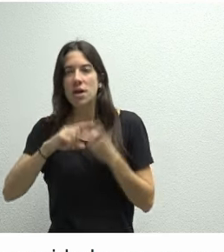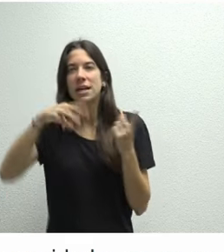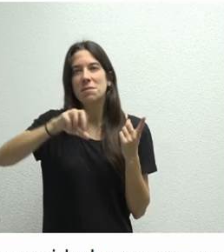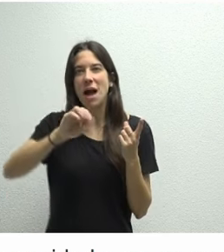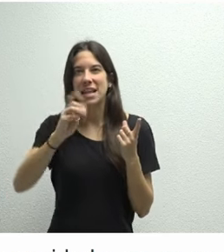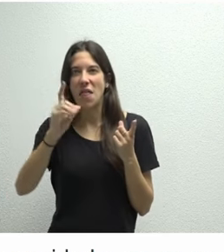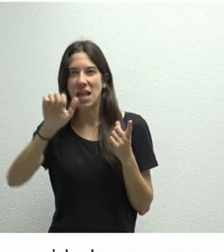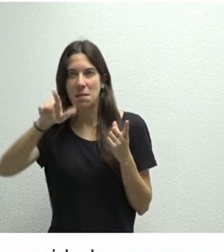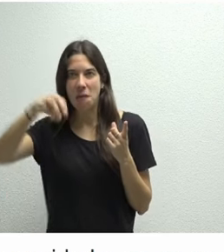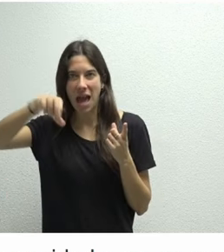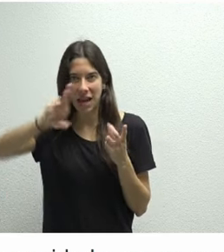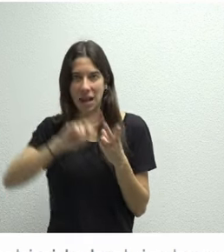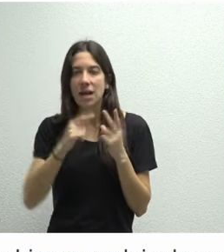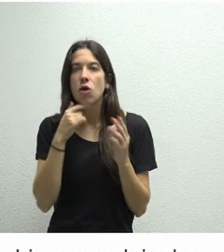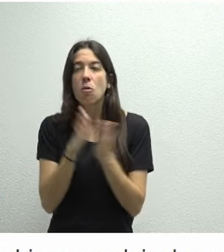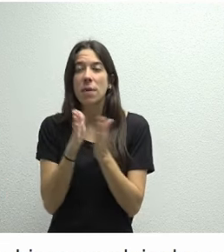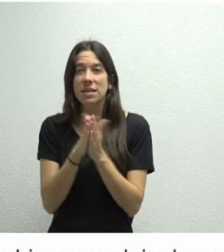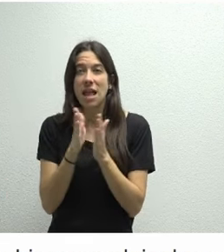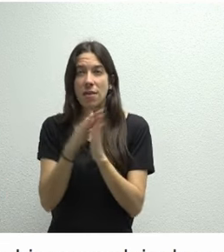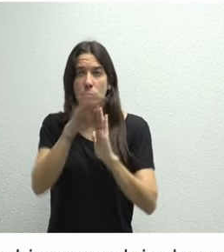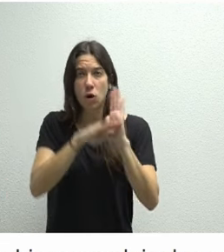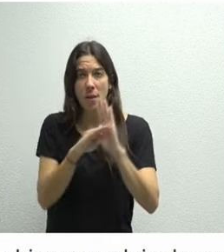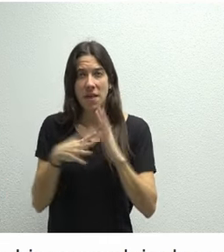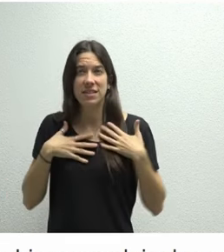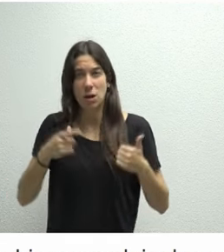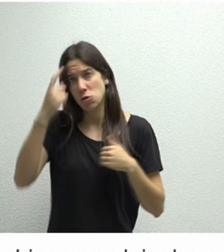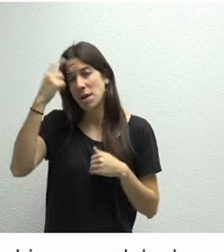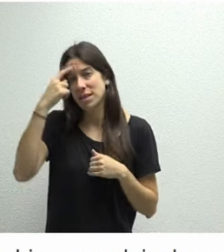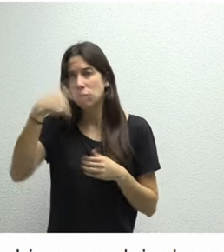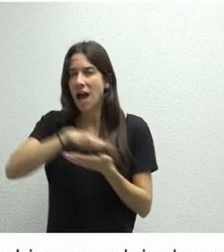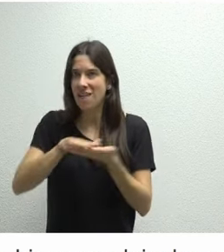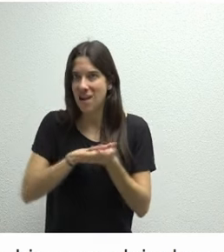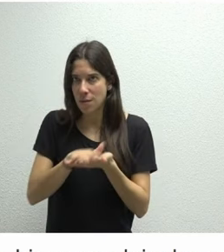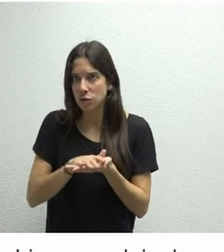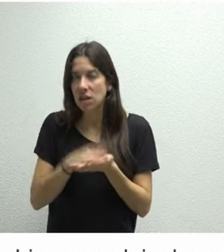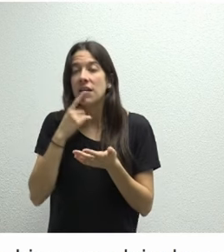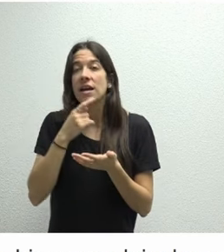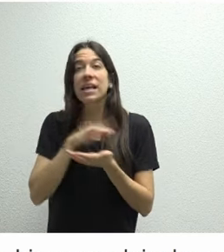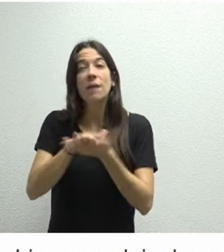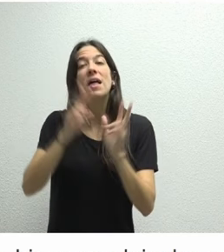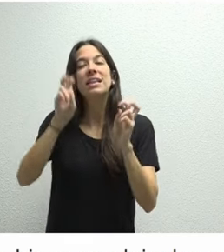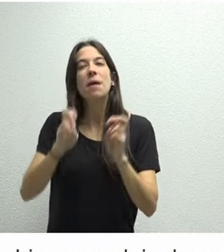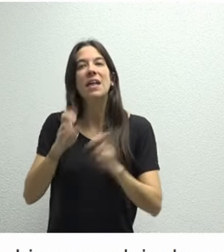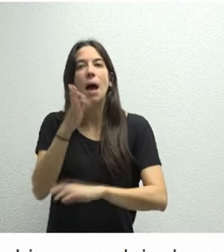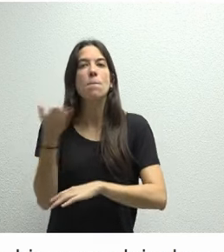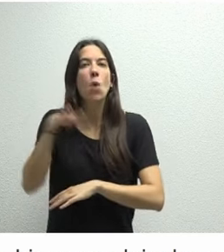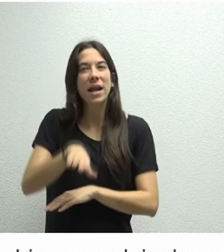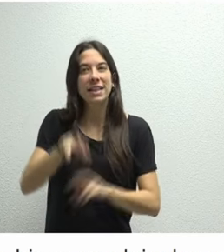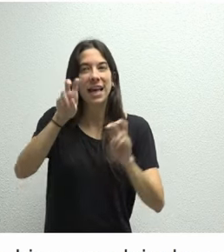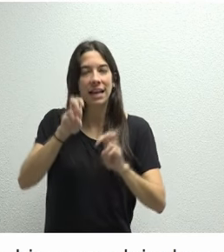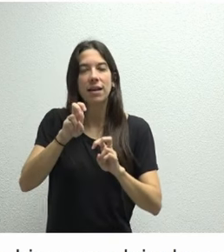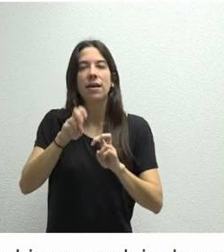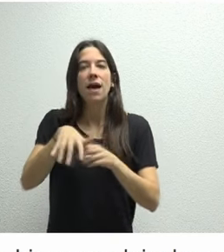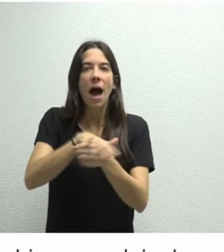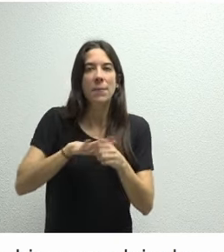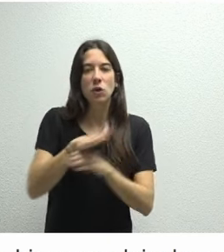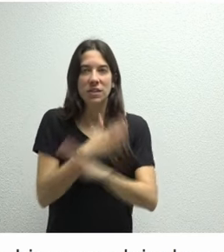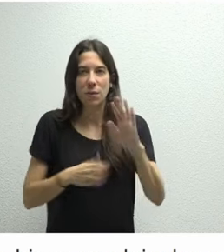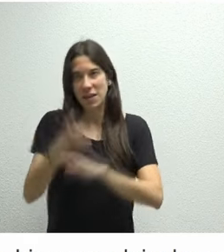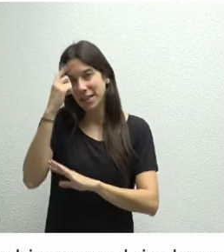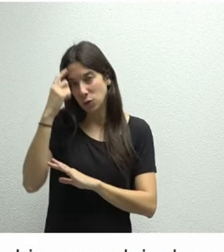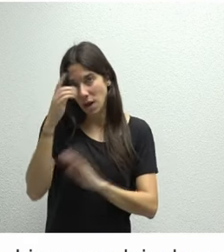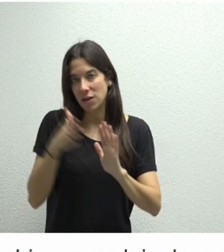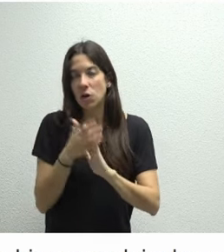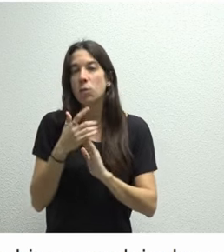programa de salud mental que está trabajando eh a muerte con capacidad intelectual eh que la nueva